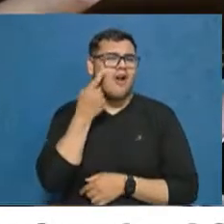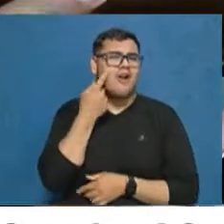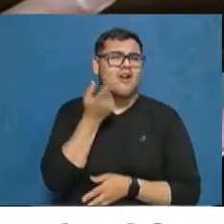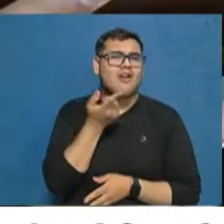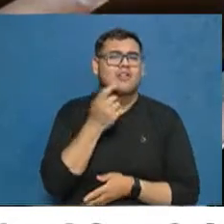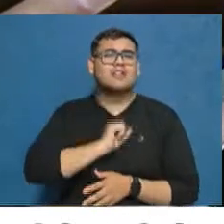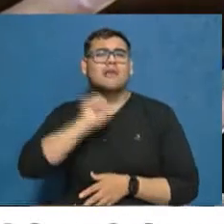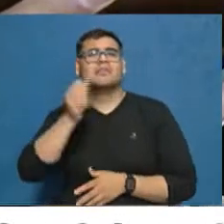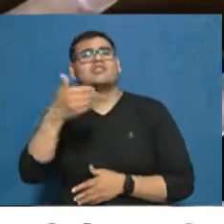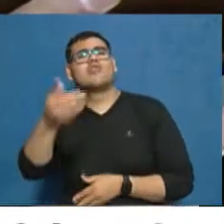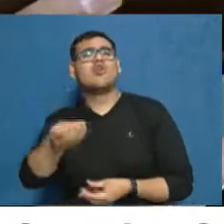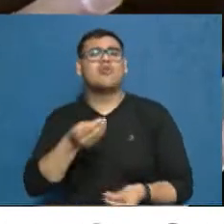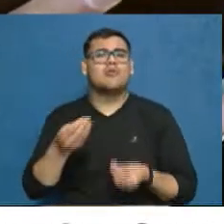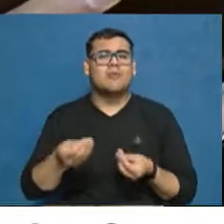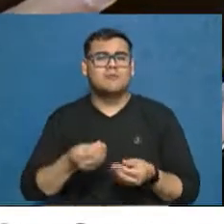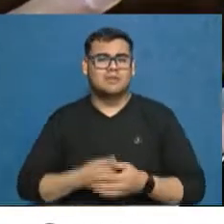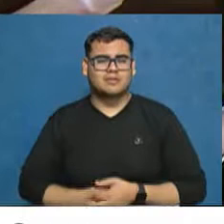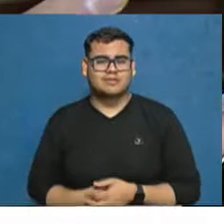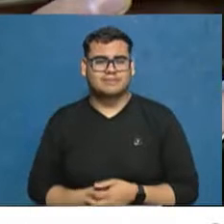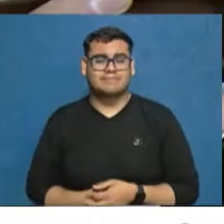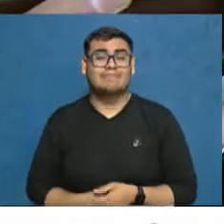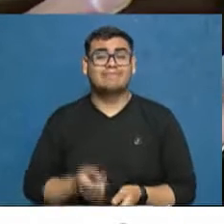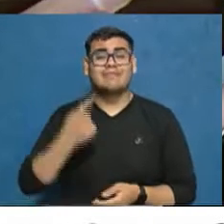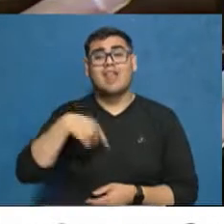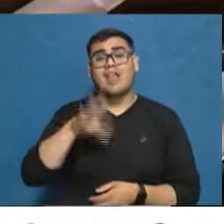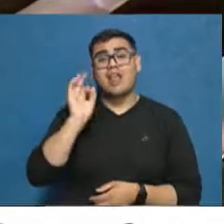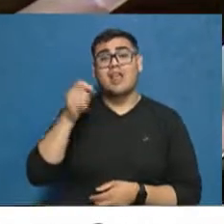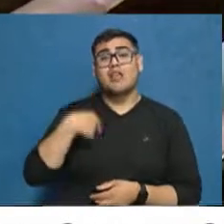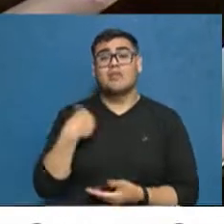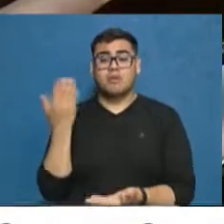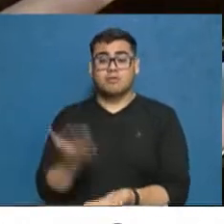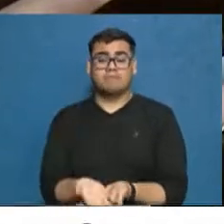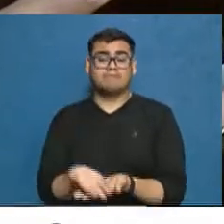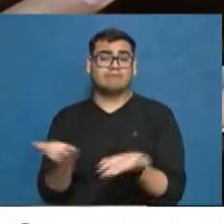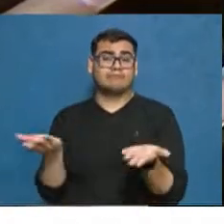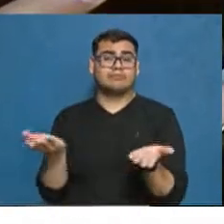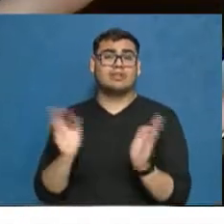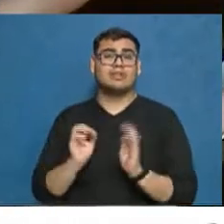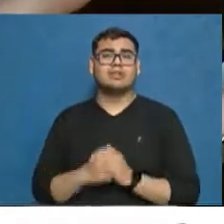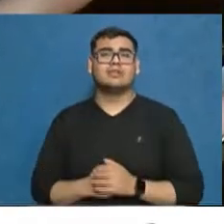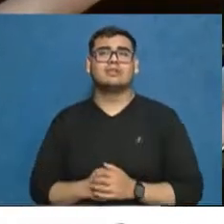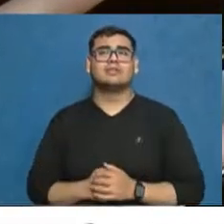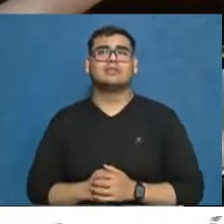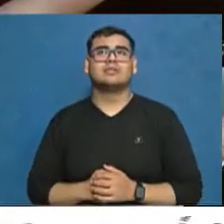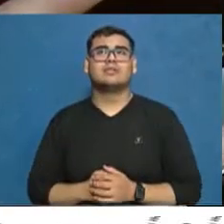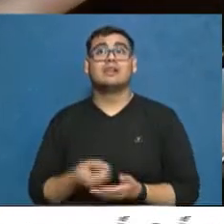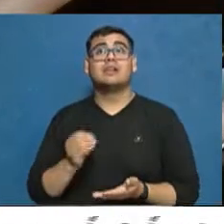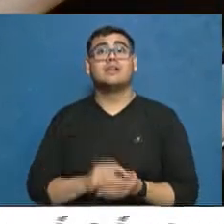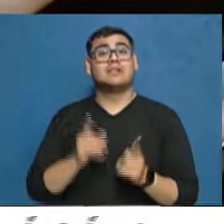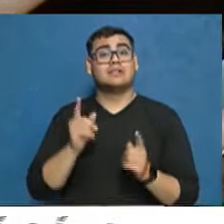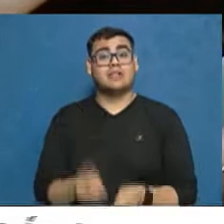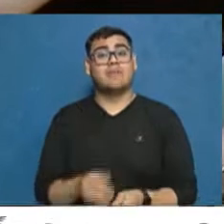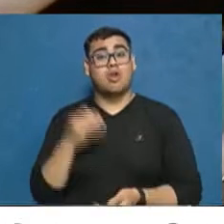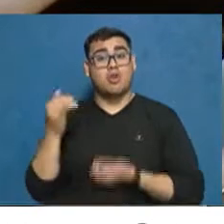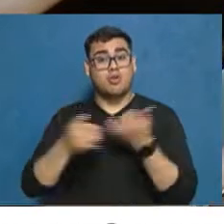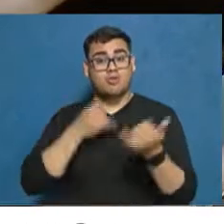proyección de la inflación y lo acumulado. Así que esos son los datos que se le han planteado en la mesa y ha quedado una... Y también lo otro que hemos